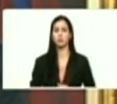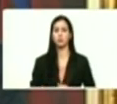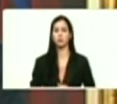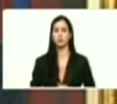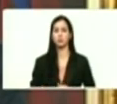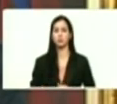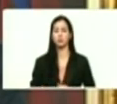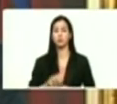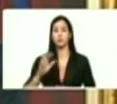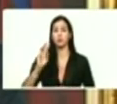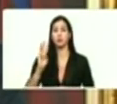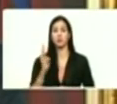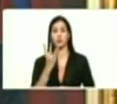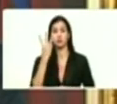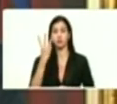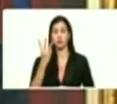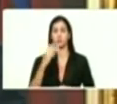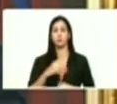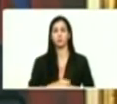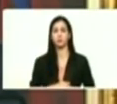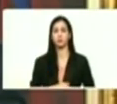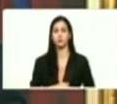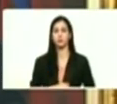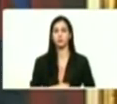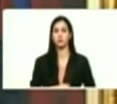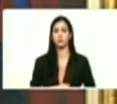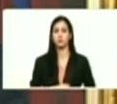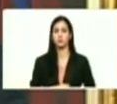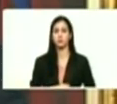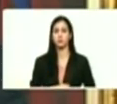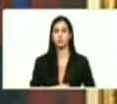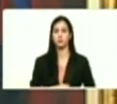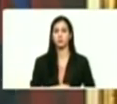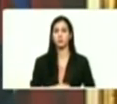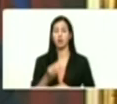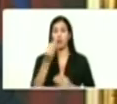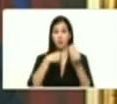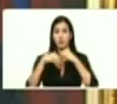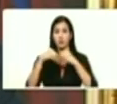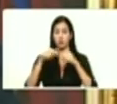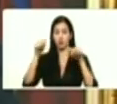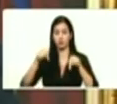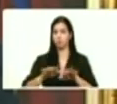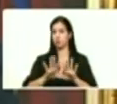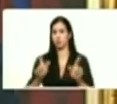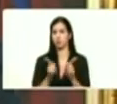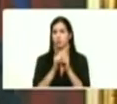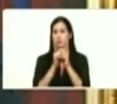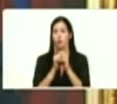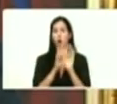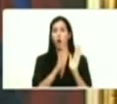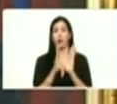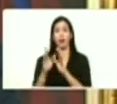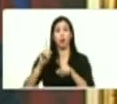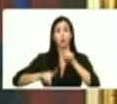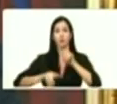en tercer lugar ¿verdad? estamos hablando solo de la alimentación nuestra ordenar lo nuestro